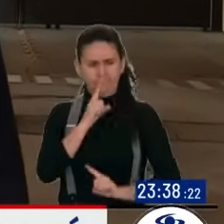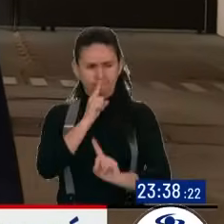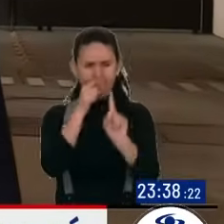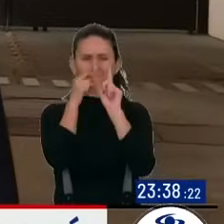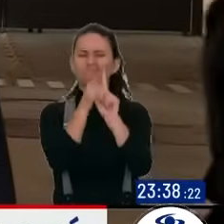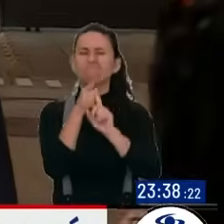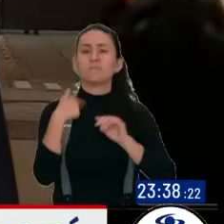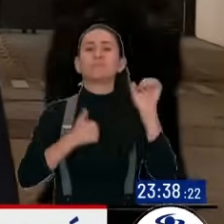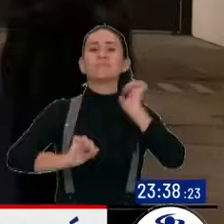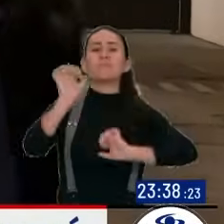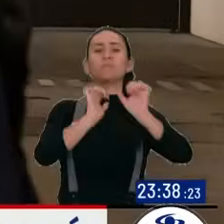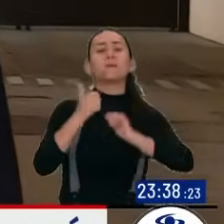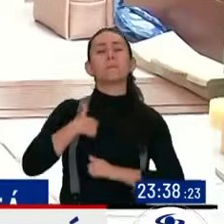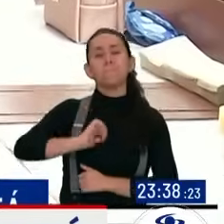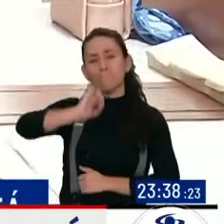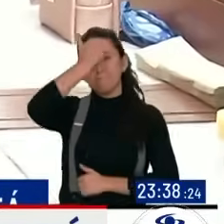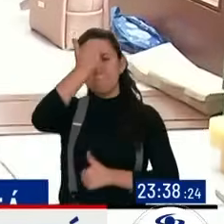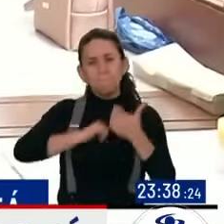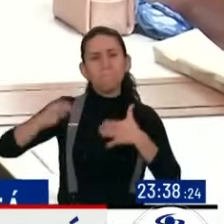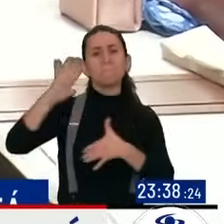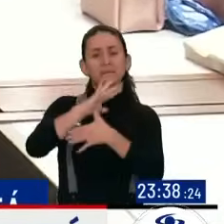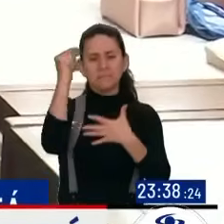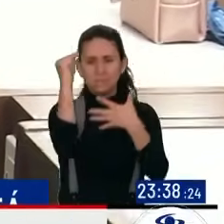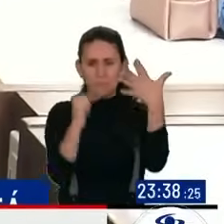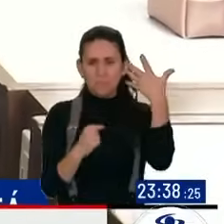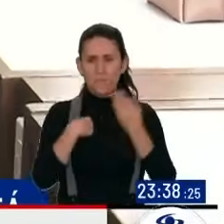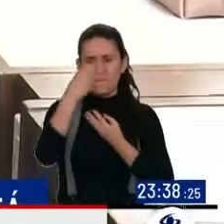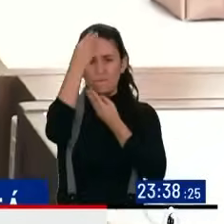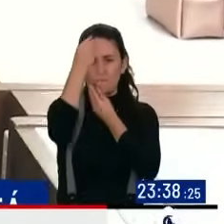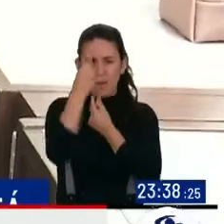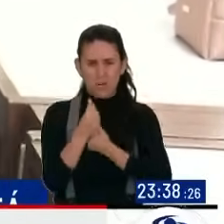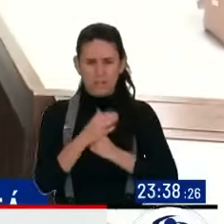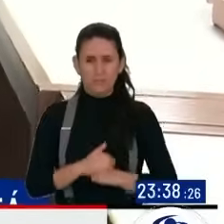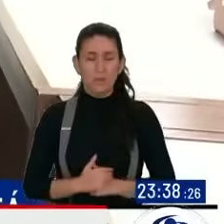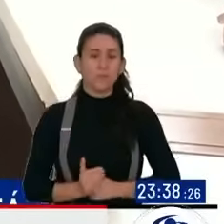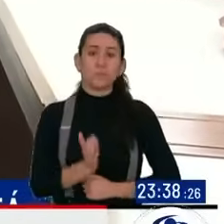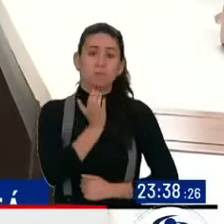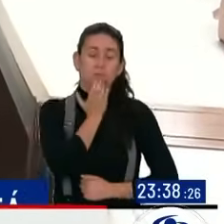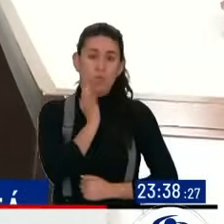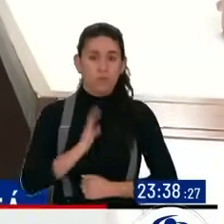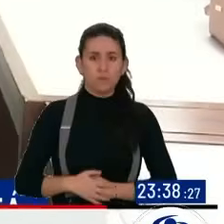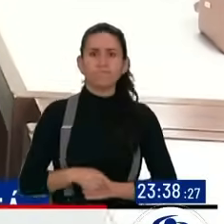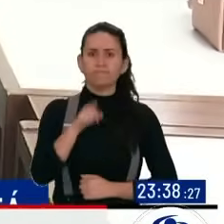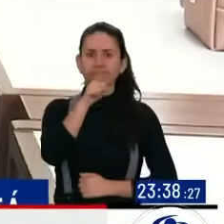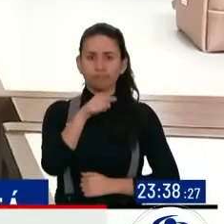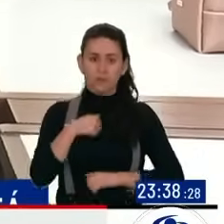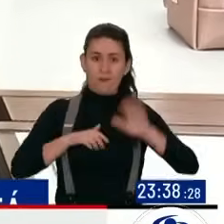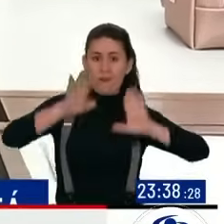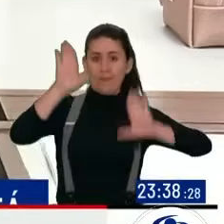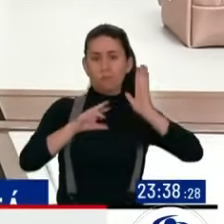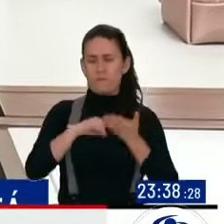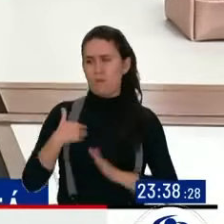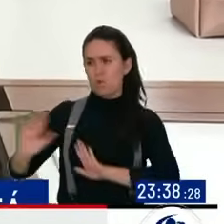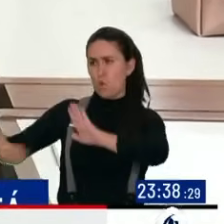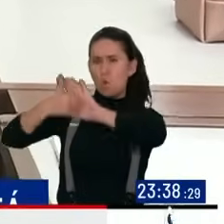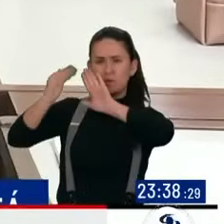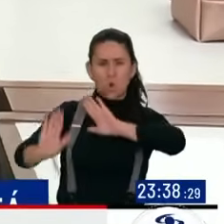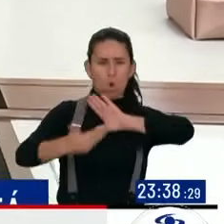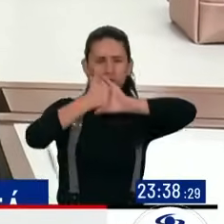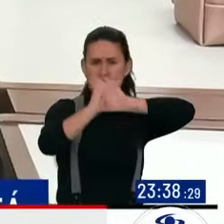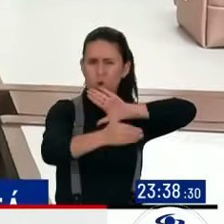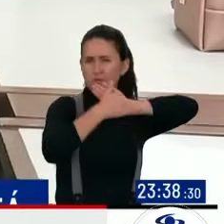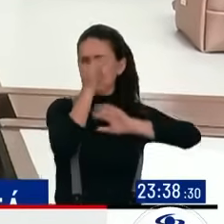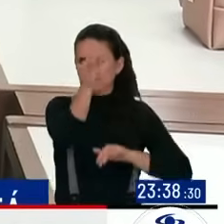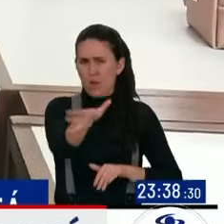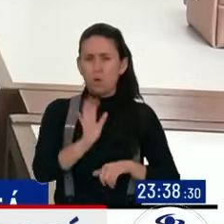defender principios y valores. Cuando tú luchas por algo importante, estás expuesto a todo tipo de ataques. Si tú fueras un